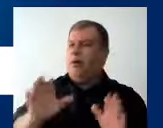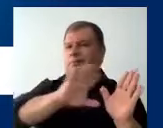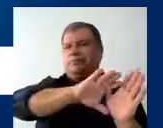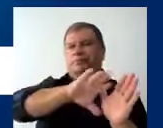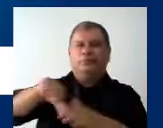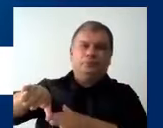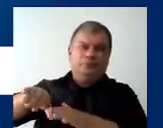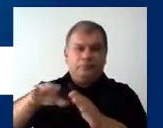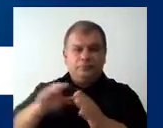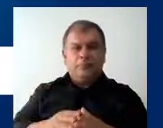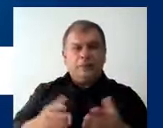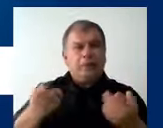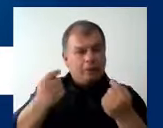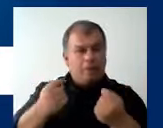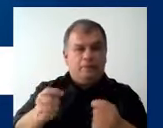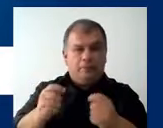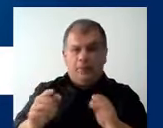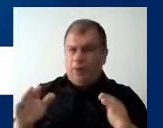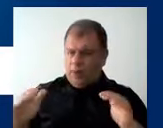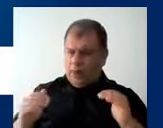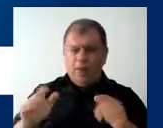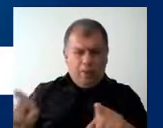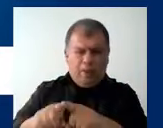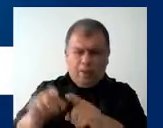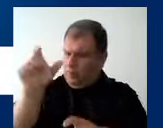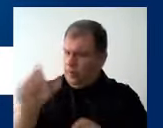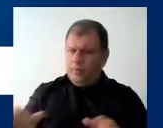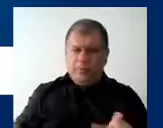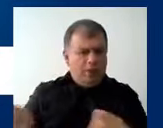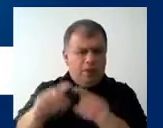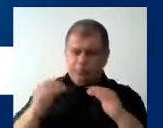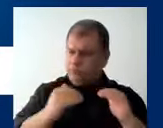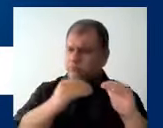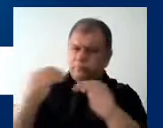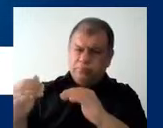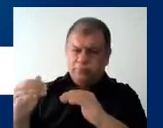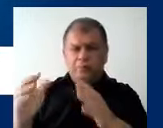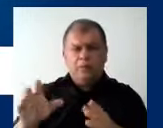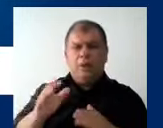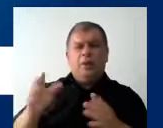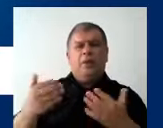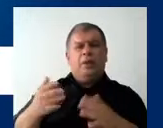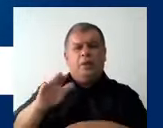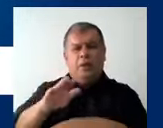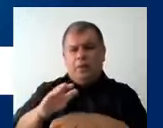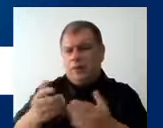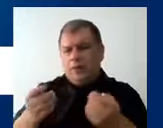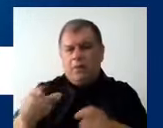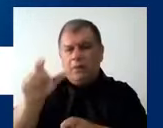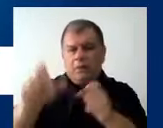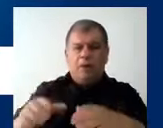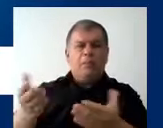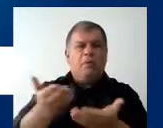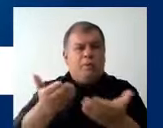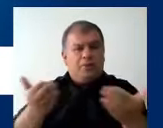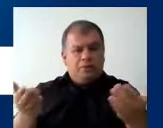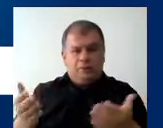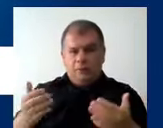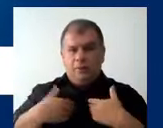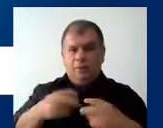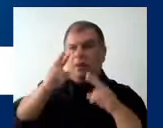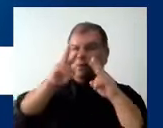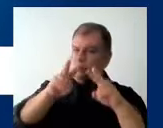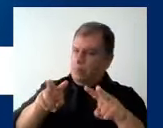eliminarlo. Hay que tratarlos como sujetos de derecho. No hay que tratarlos simplemente como objetos, sino hay que tener una